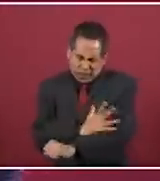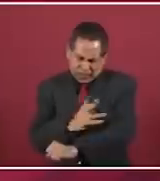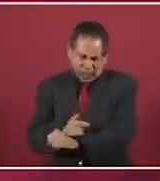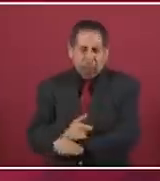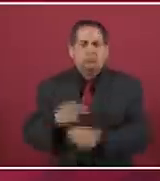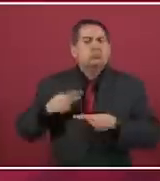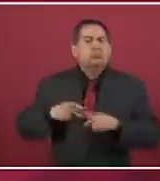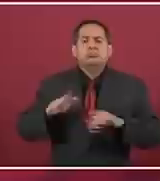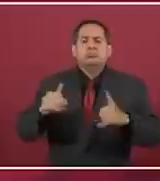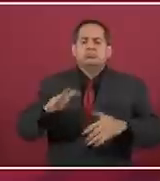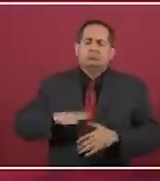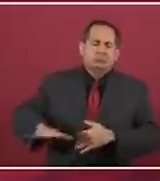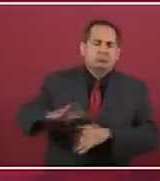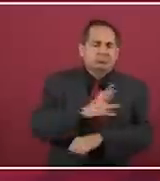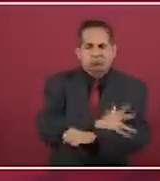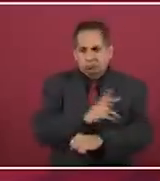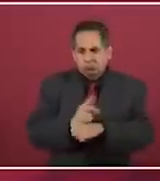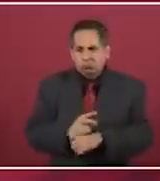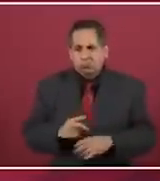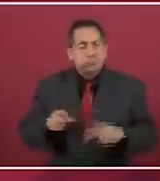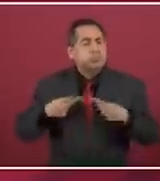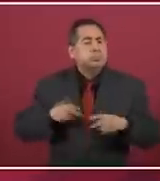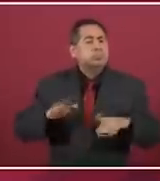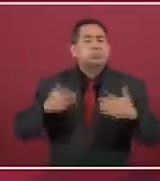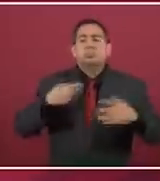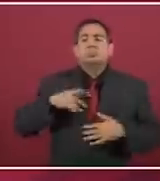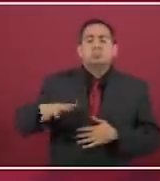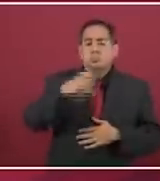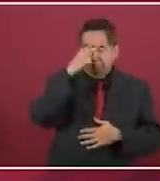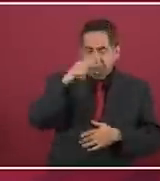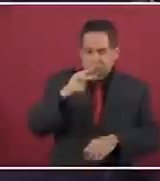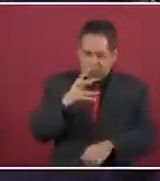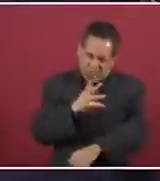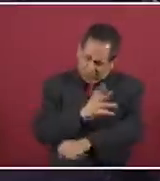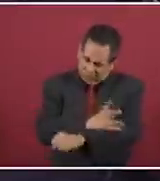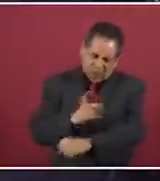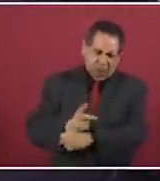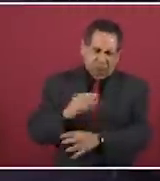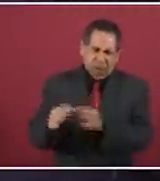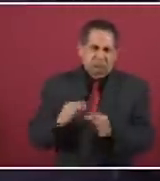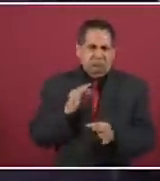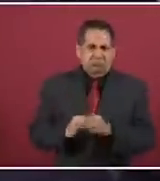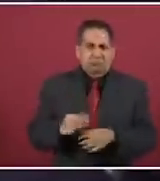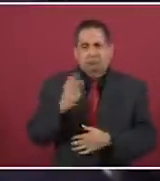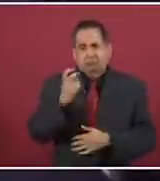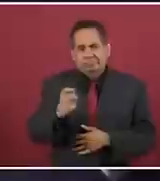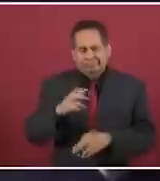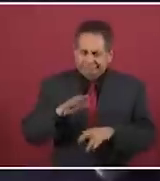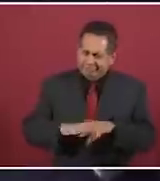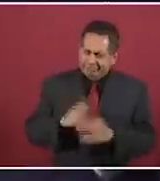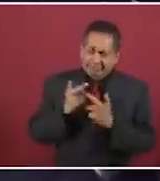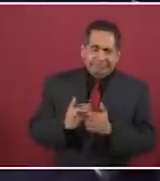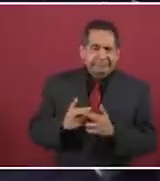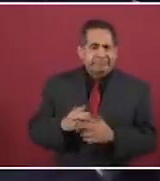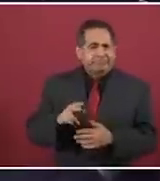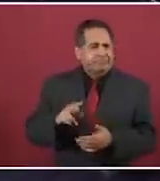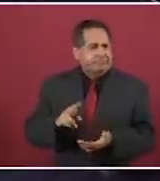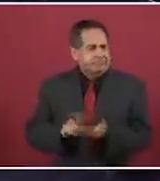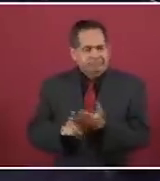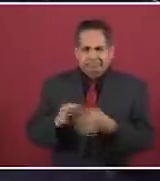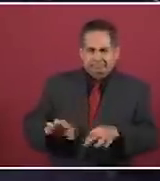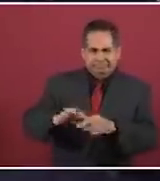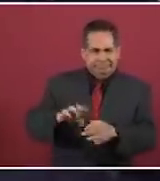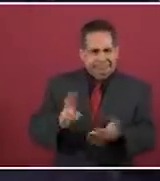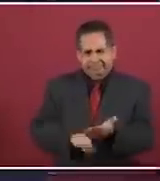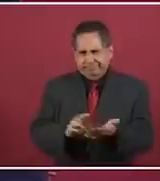pueblo. El pueblo de México es un pueblo honesto. Esa es la mayor riqueza de